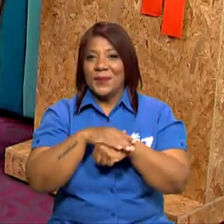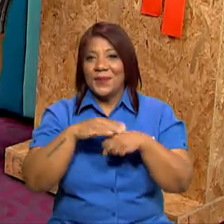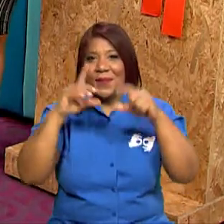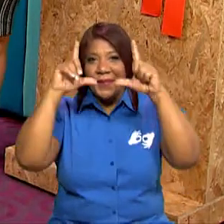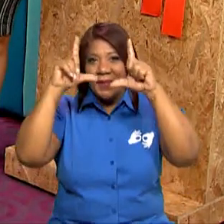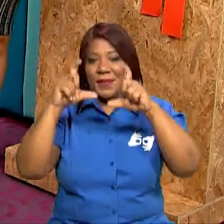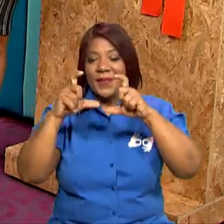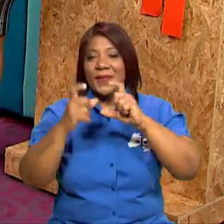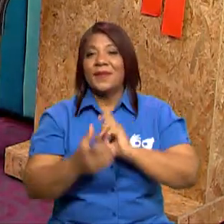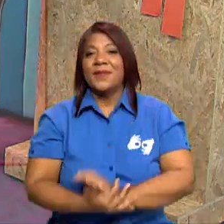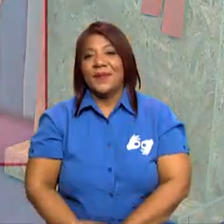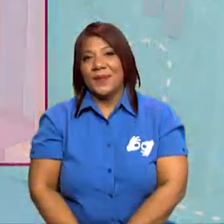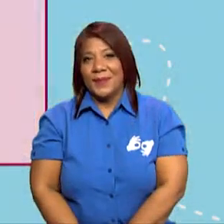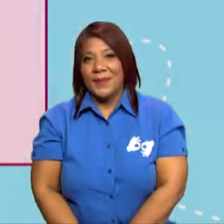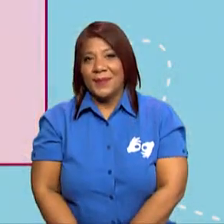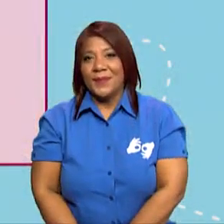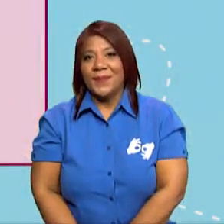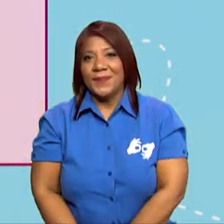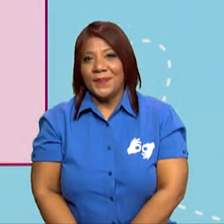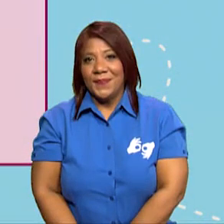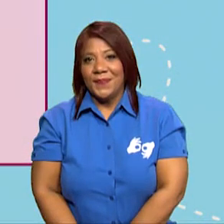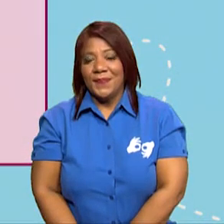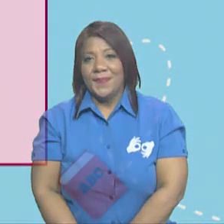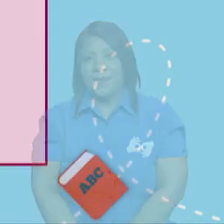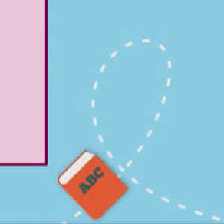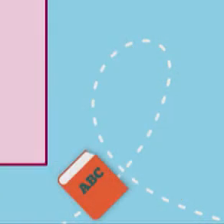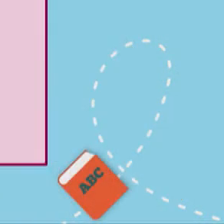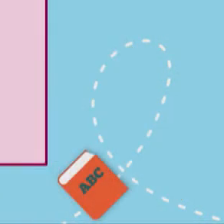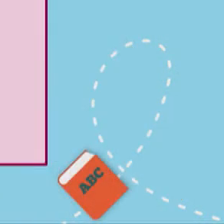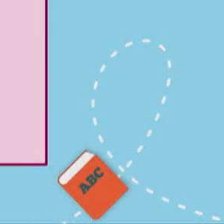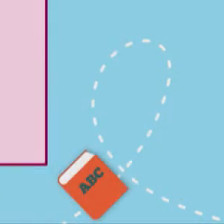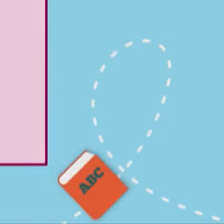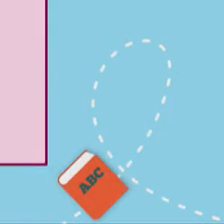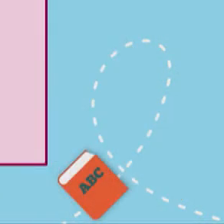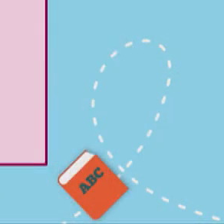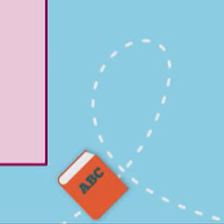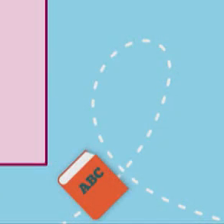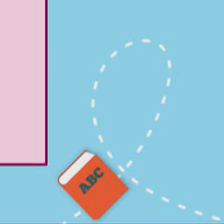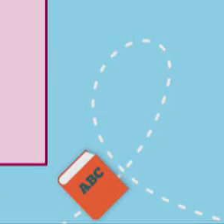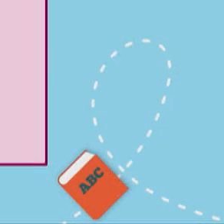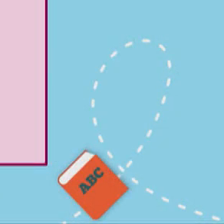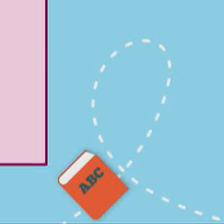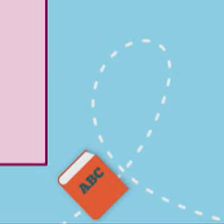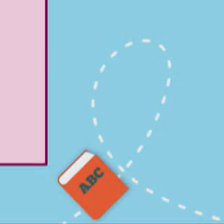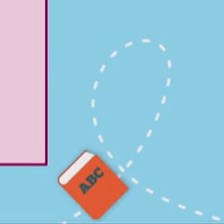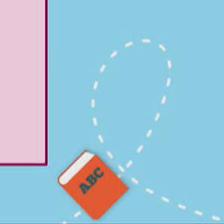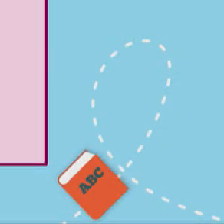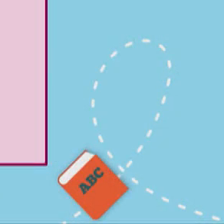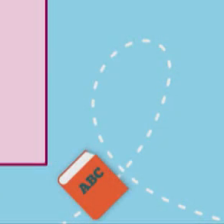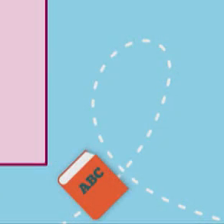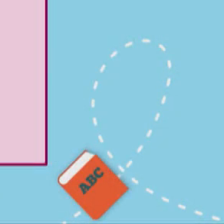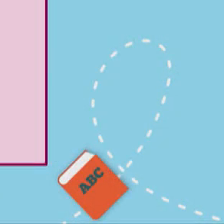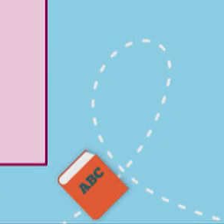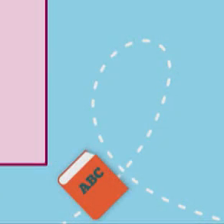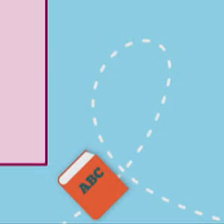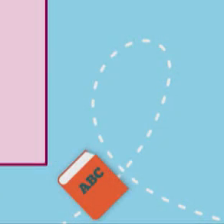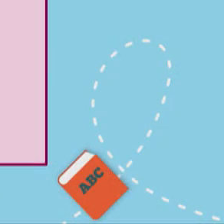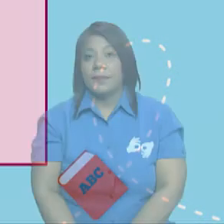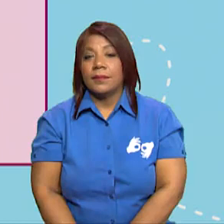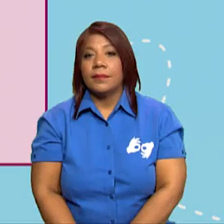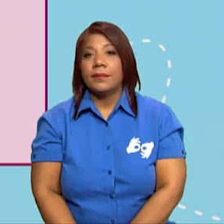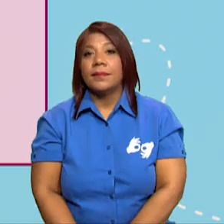vean cómo se llama y puedan aprender un poco más de ella. Es un círculo dividido en sectores circulares y el círculo